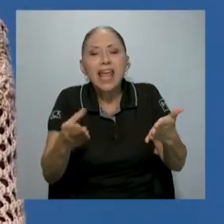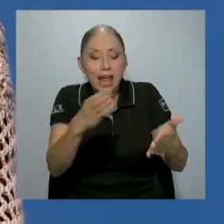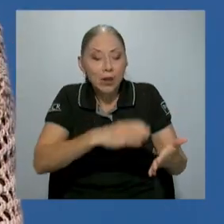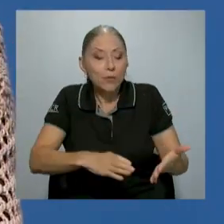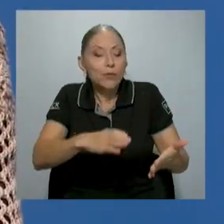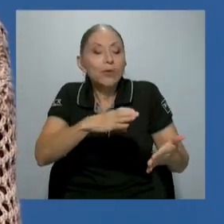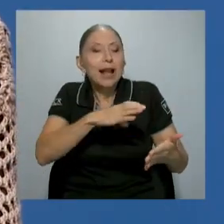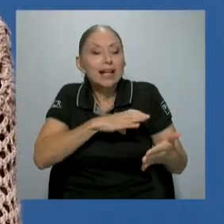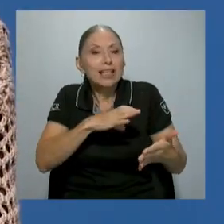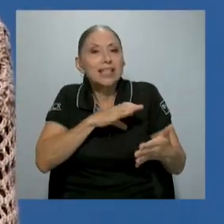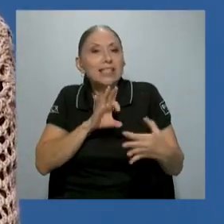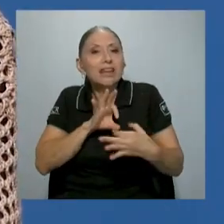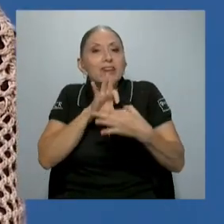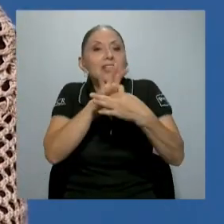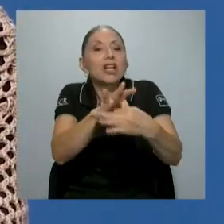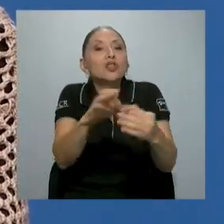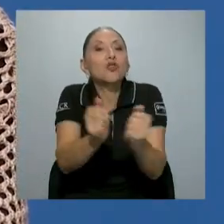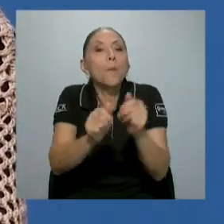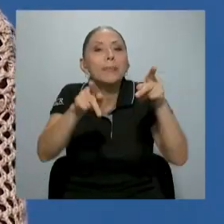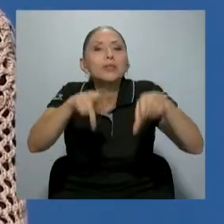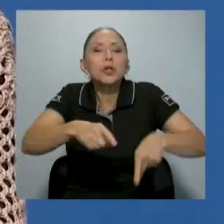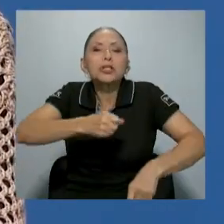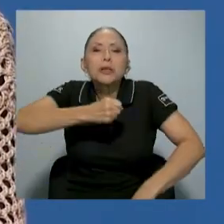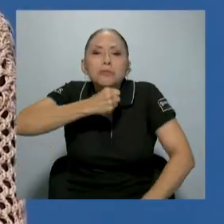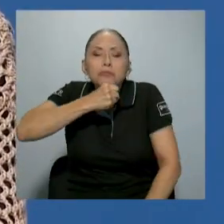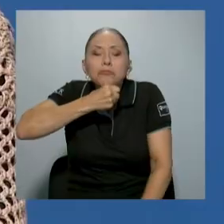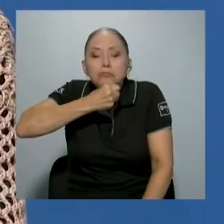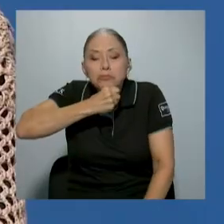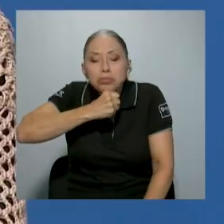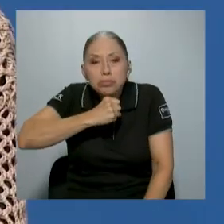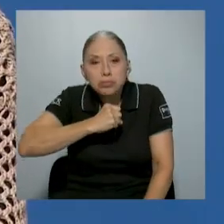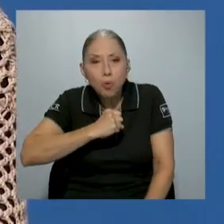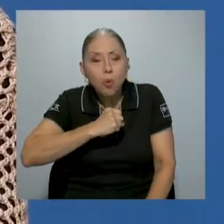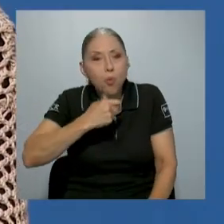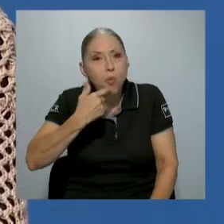longevidad excepcional. Yo creo que es importante,